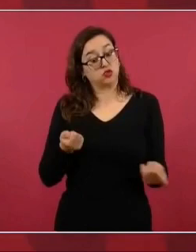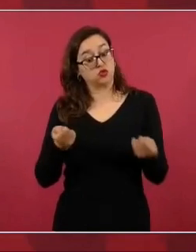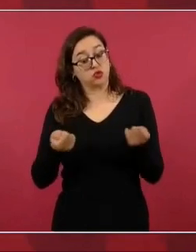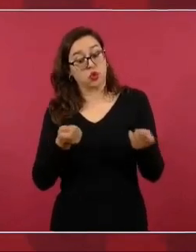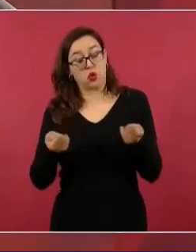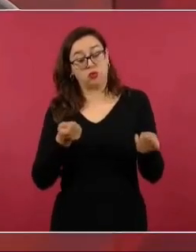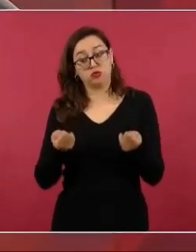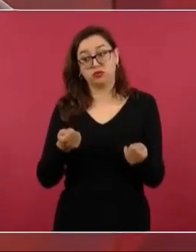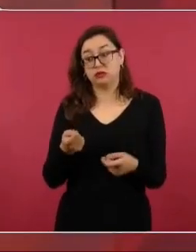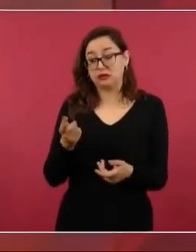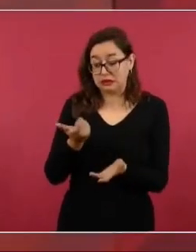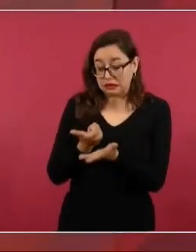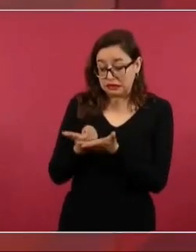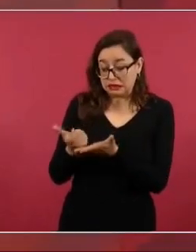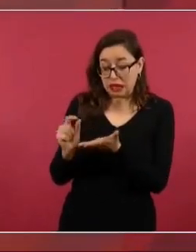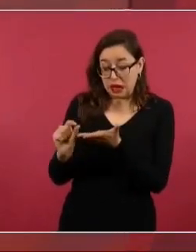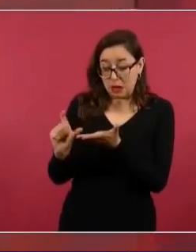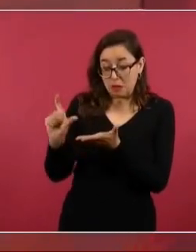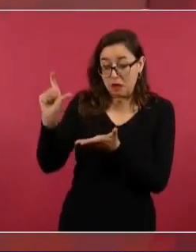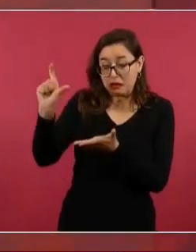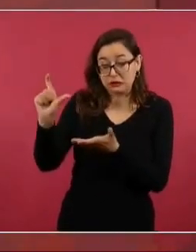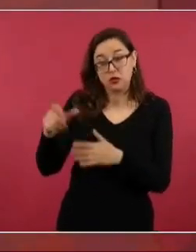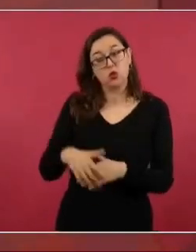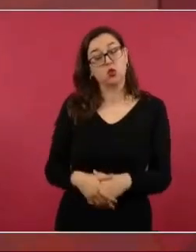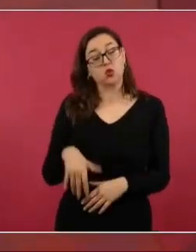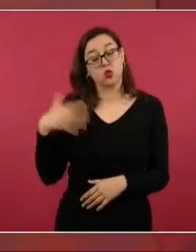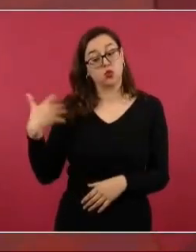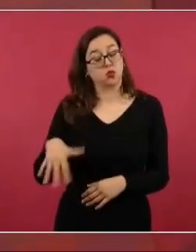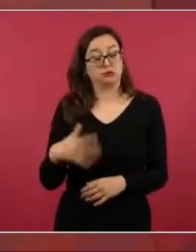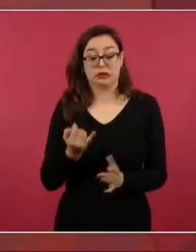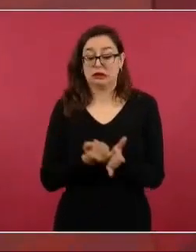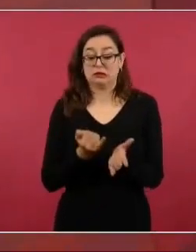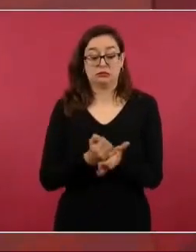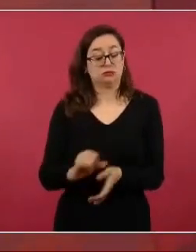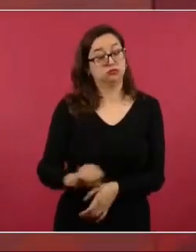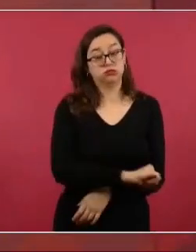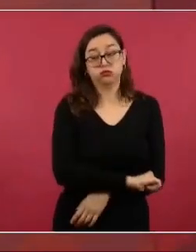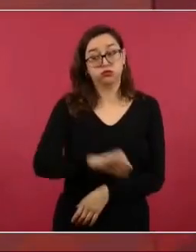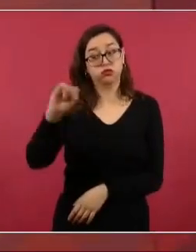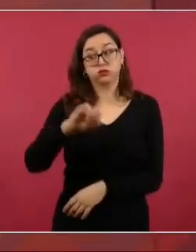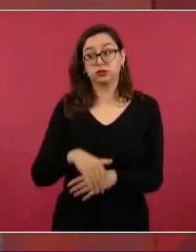Y nos chorearon con eso.